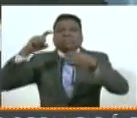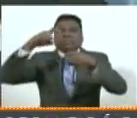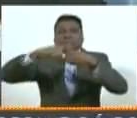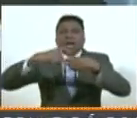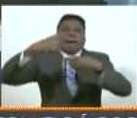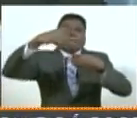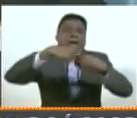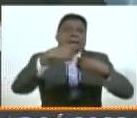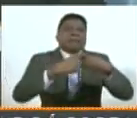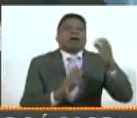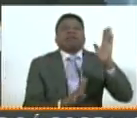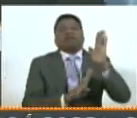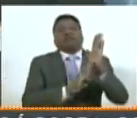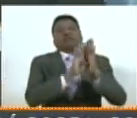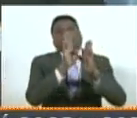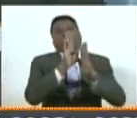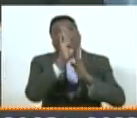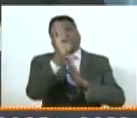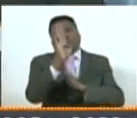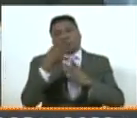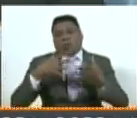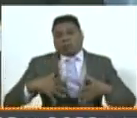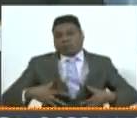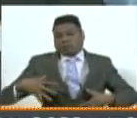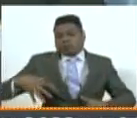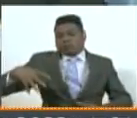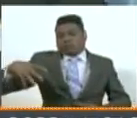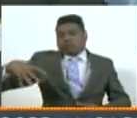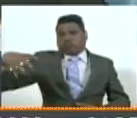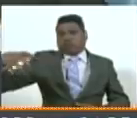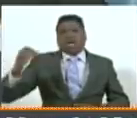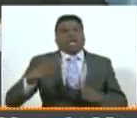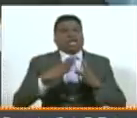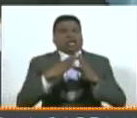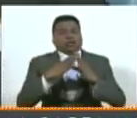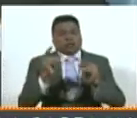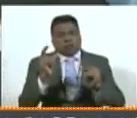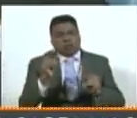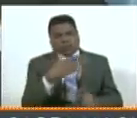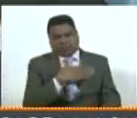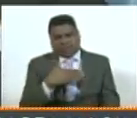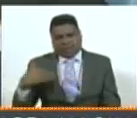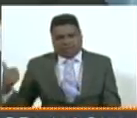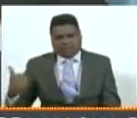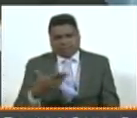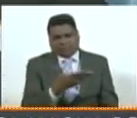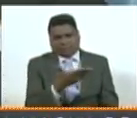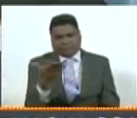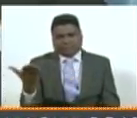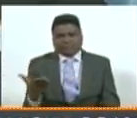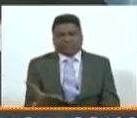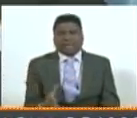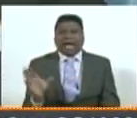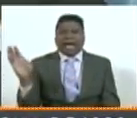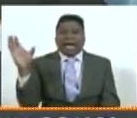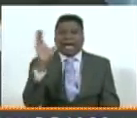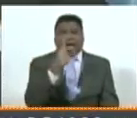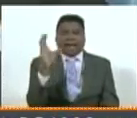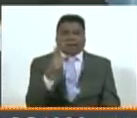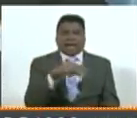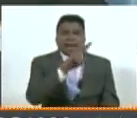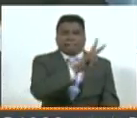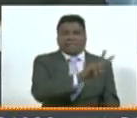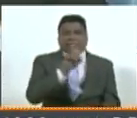y prosperidad que todos y todas deseamos Caracas